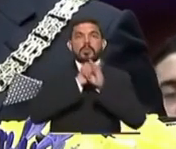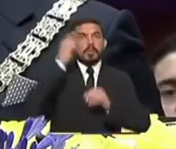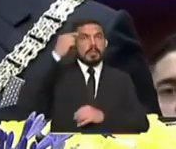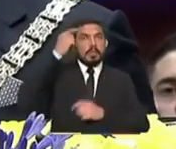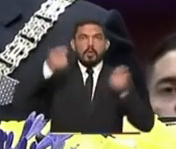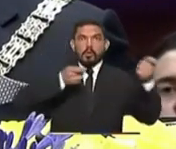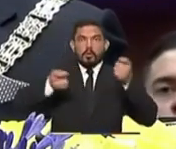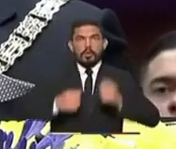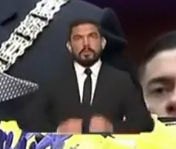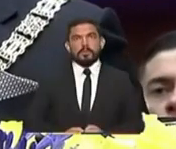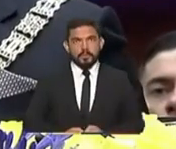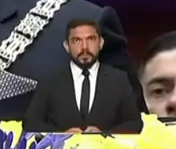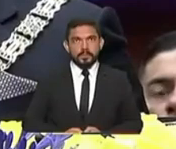control,